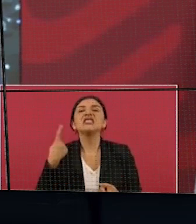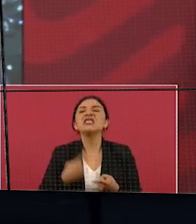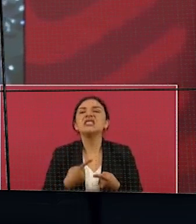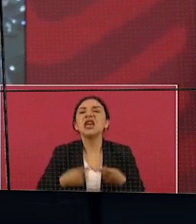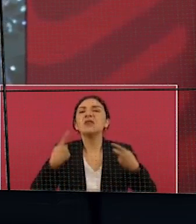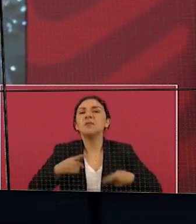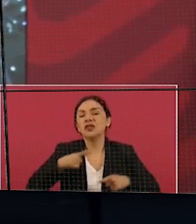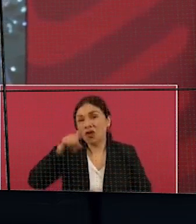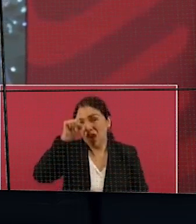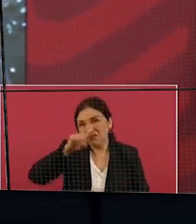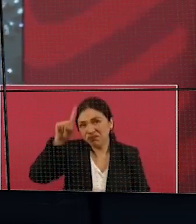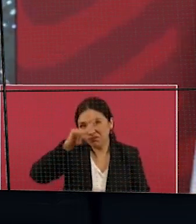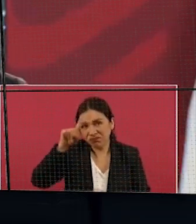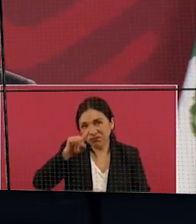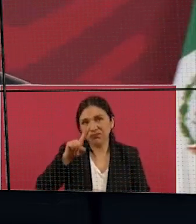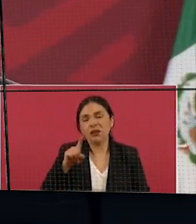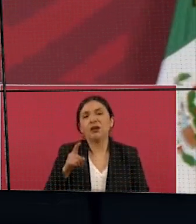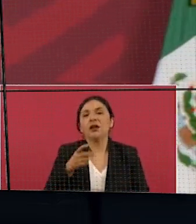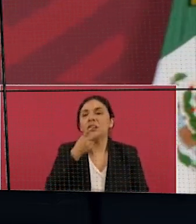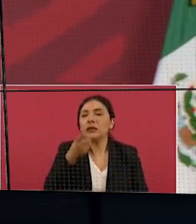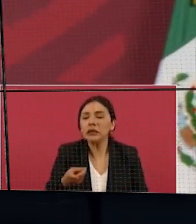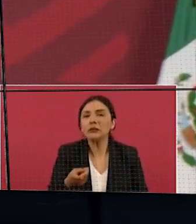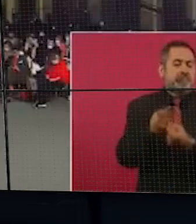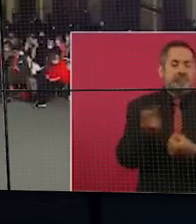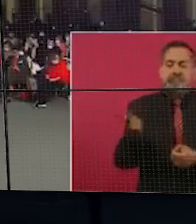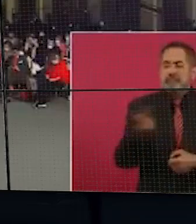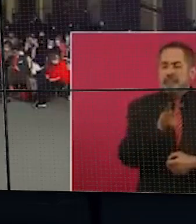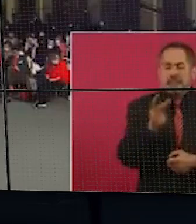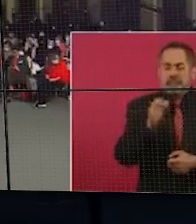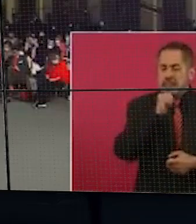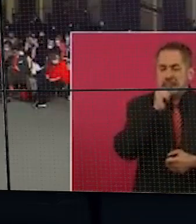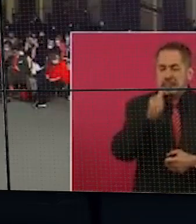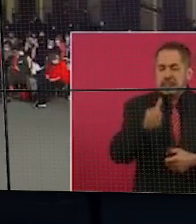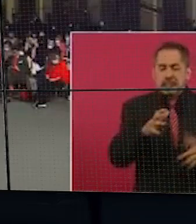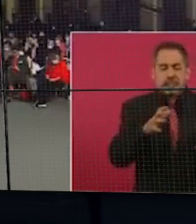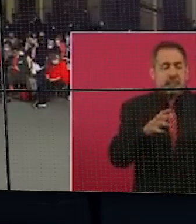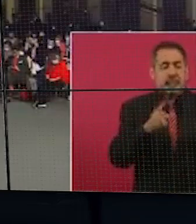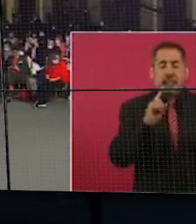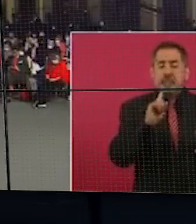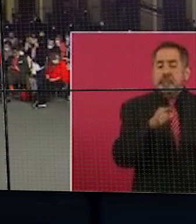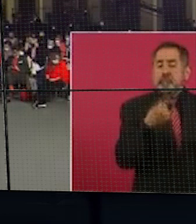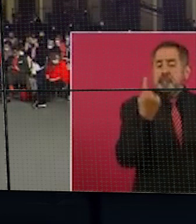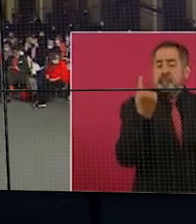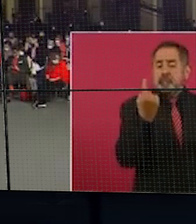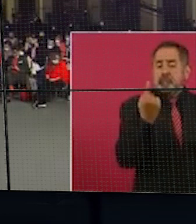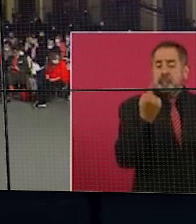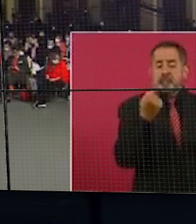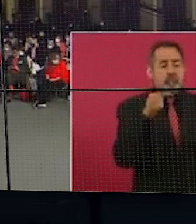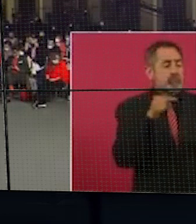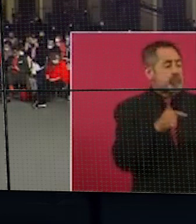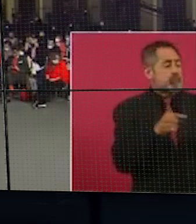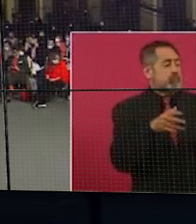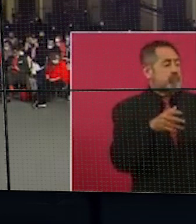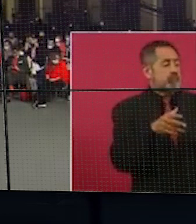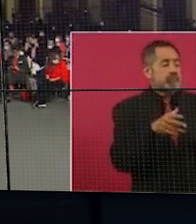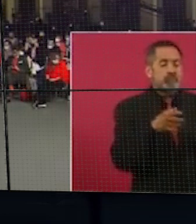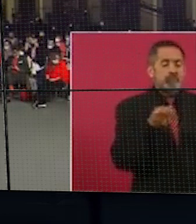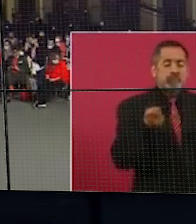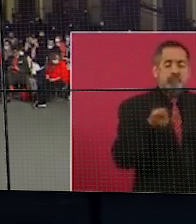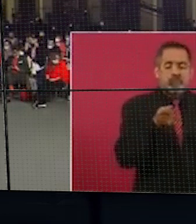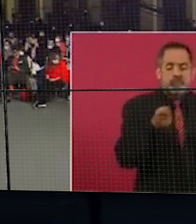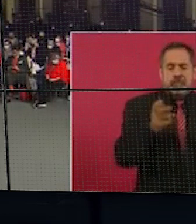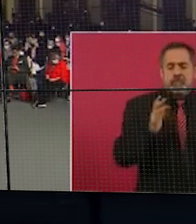forma en la que habla del crimen organizado ustedes saben que en san cristóbal de las casas